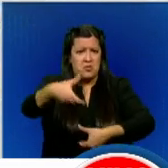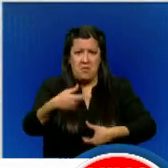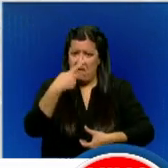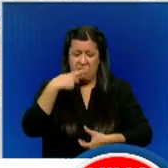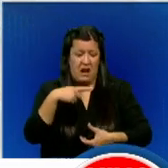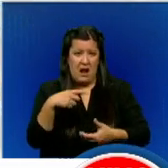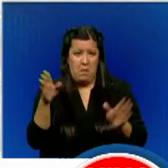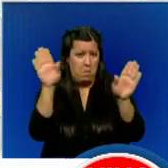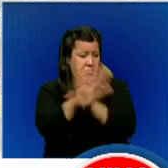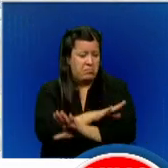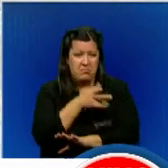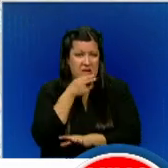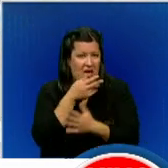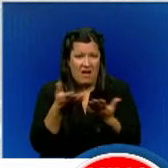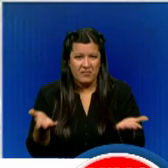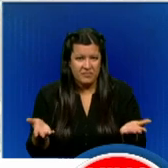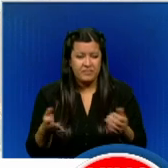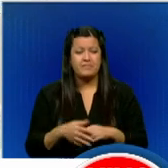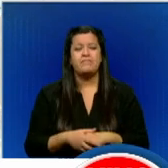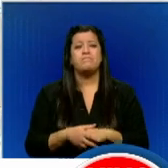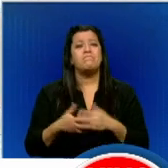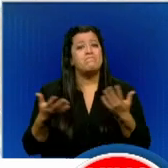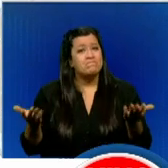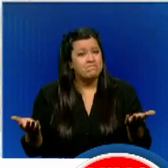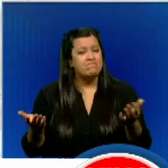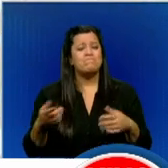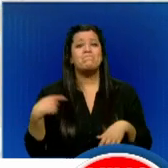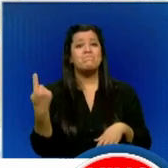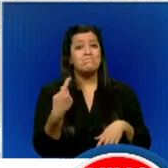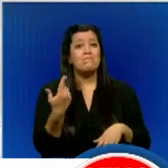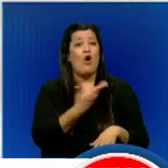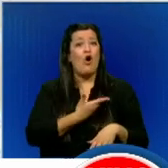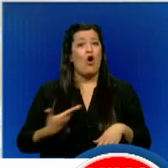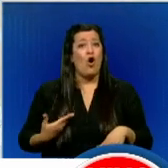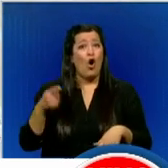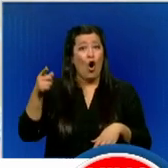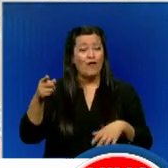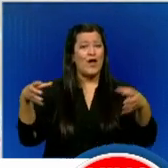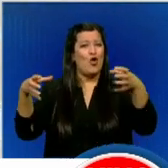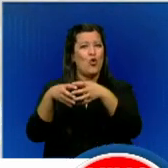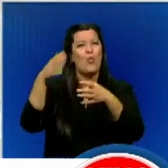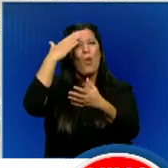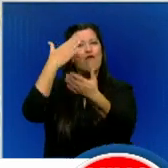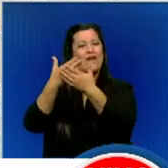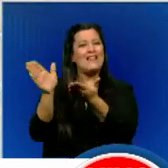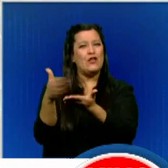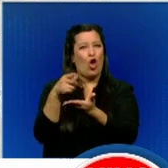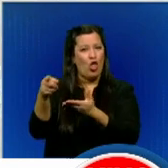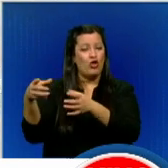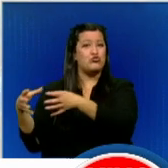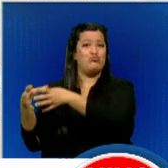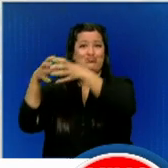iba a llegar por eso cuando el gobierno del frente de todos arriba